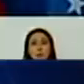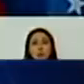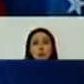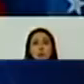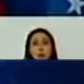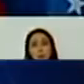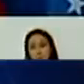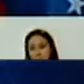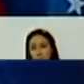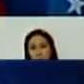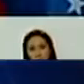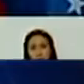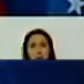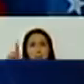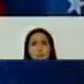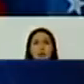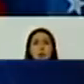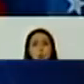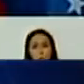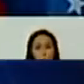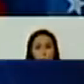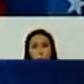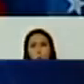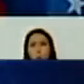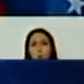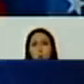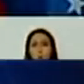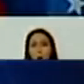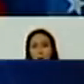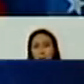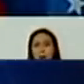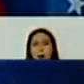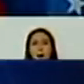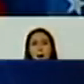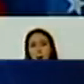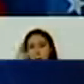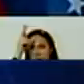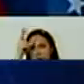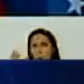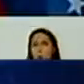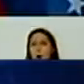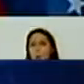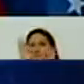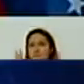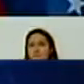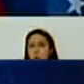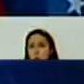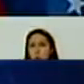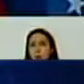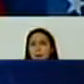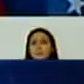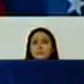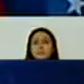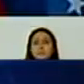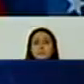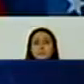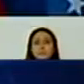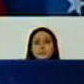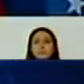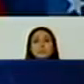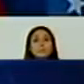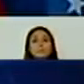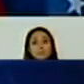pretendido utilizar al estado Falcón como una plataforma prácticamente